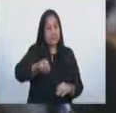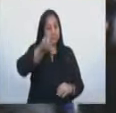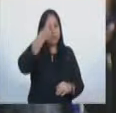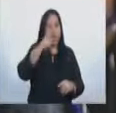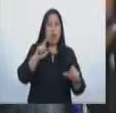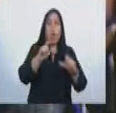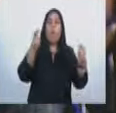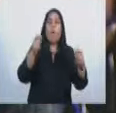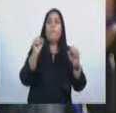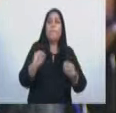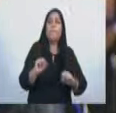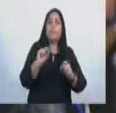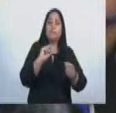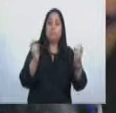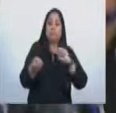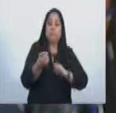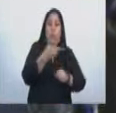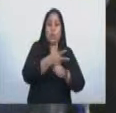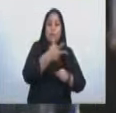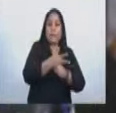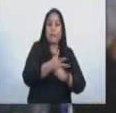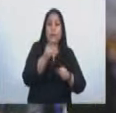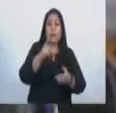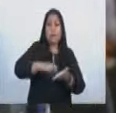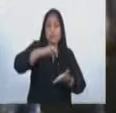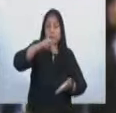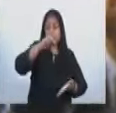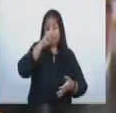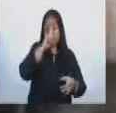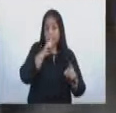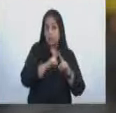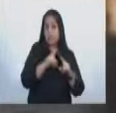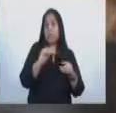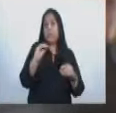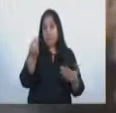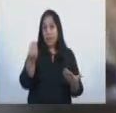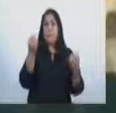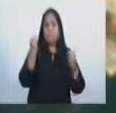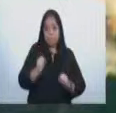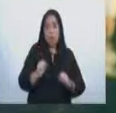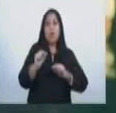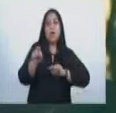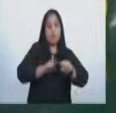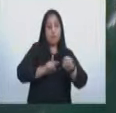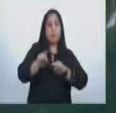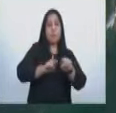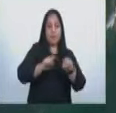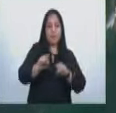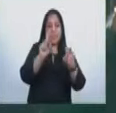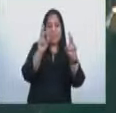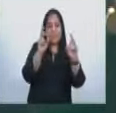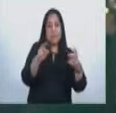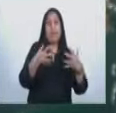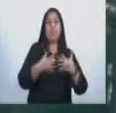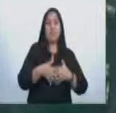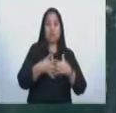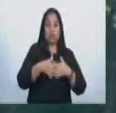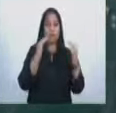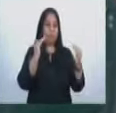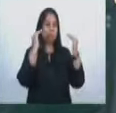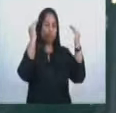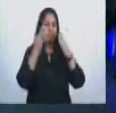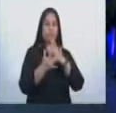Cómo podemos convertir a Guatemala en un país que pueda competir en la industria de la alta